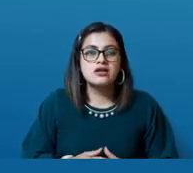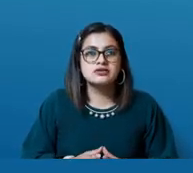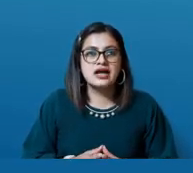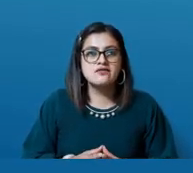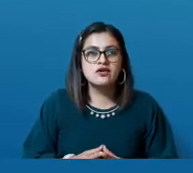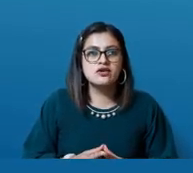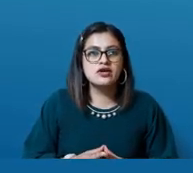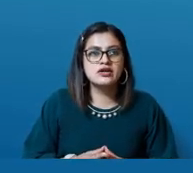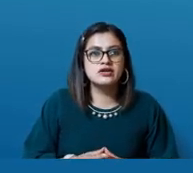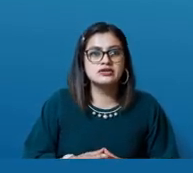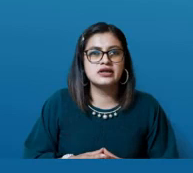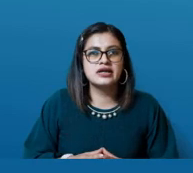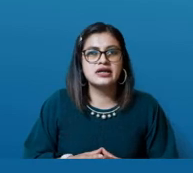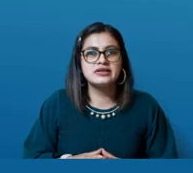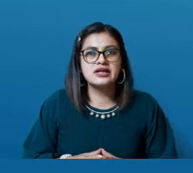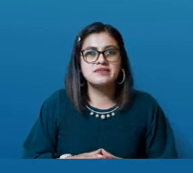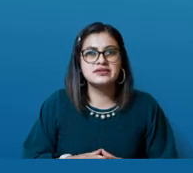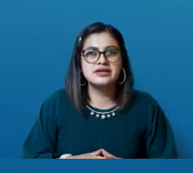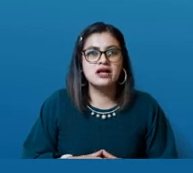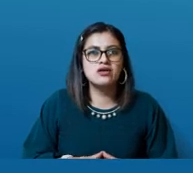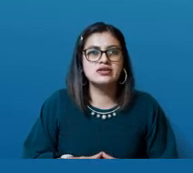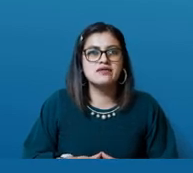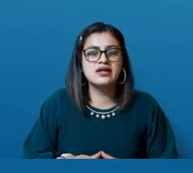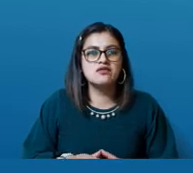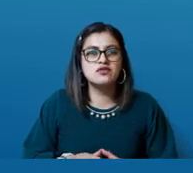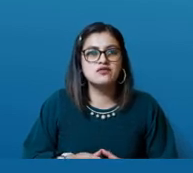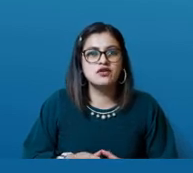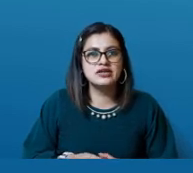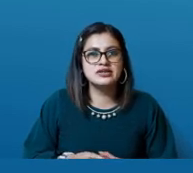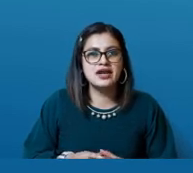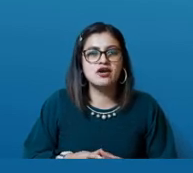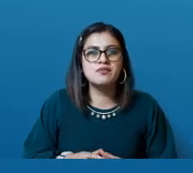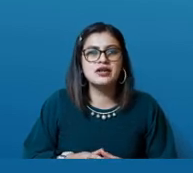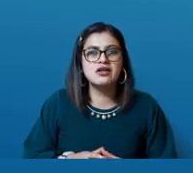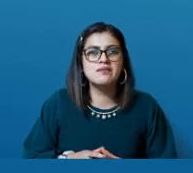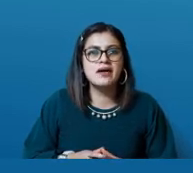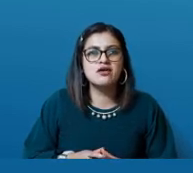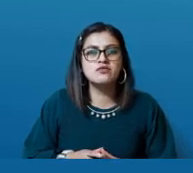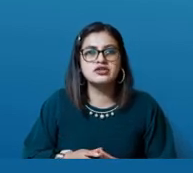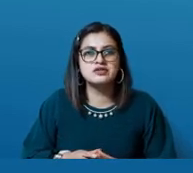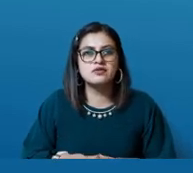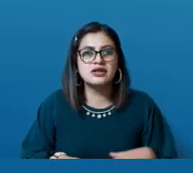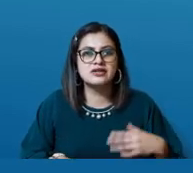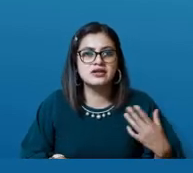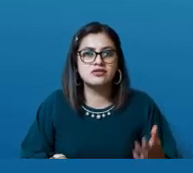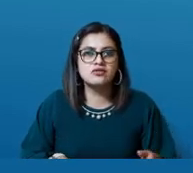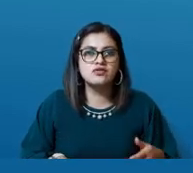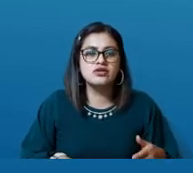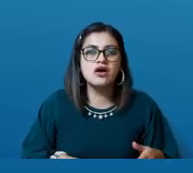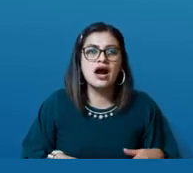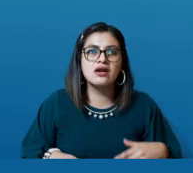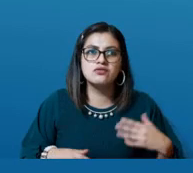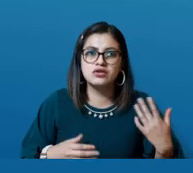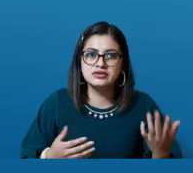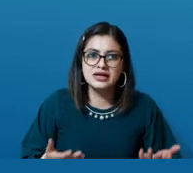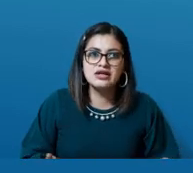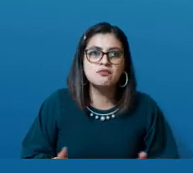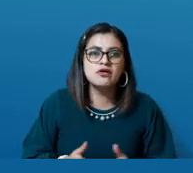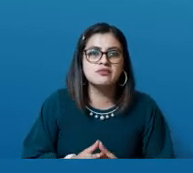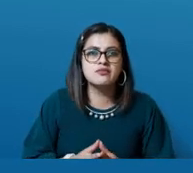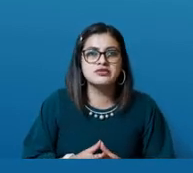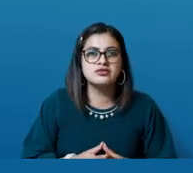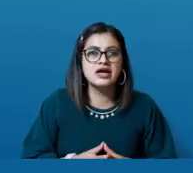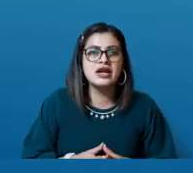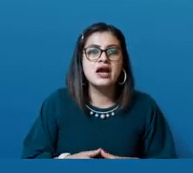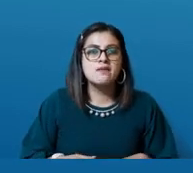folclóricos. Los trajes folclóricos del investigador David Adolfo Flores ha recopilado en varios municipios del territorio hondureño. Algunos de